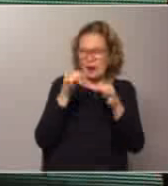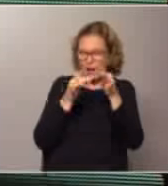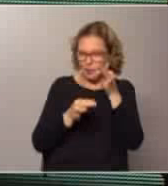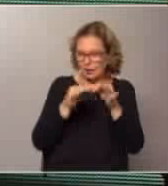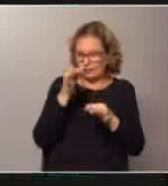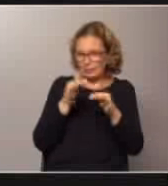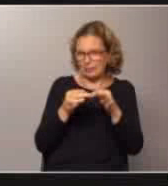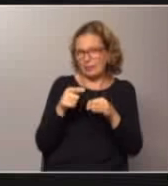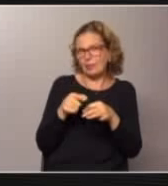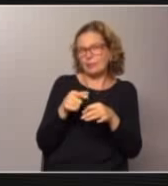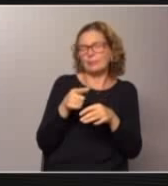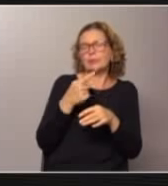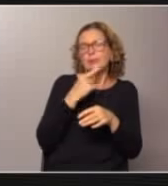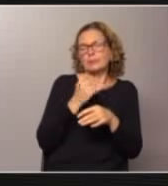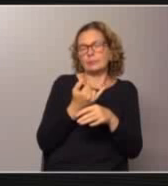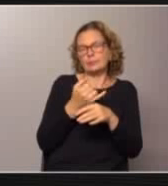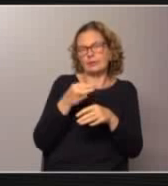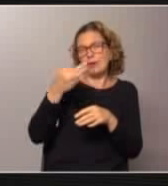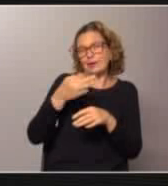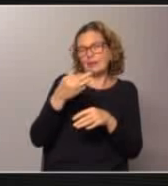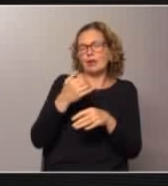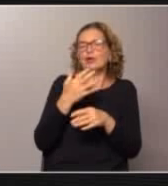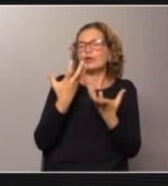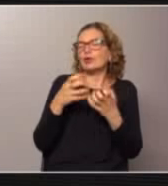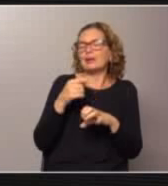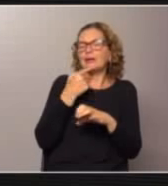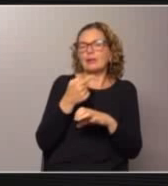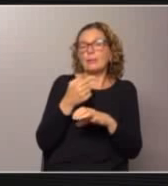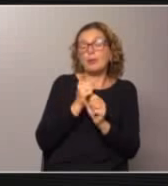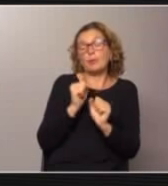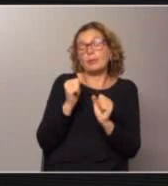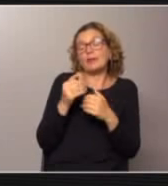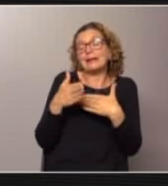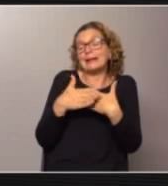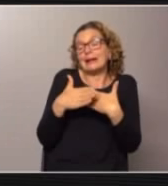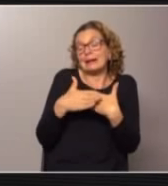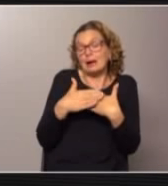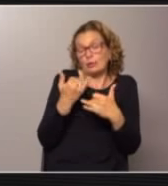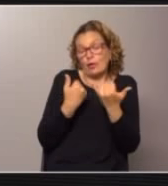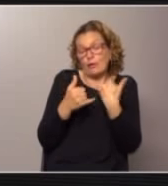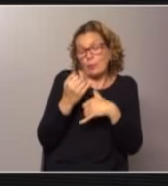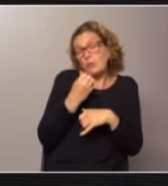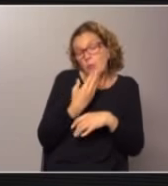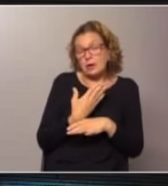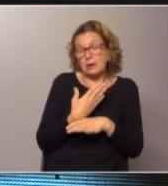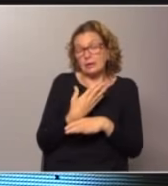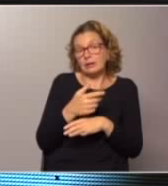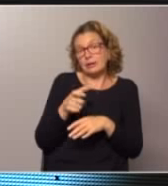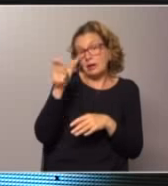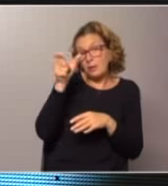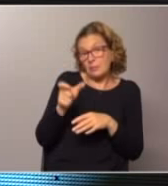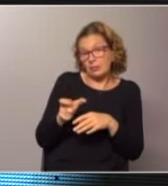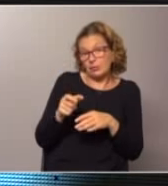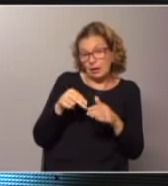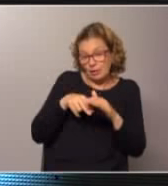exacto son siempre modelos no quiere decir que la realidad funcione así tal cual pero no una aproximación y nueva información útil de hecho a las personas en el